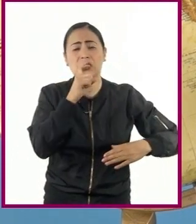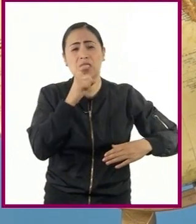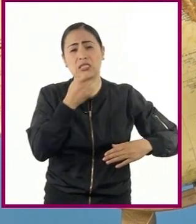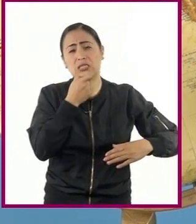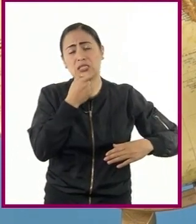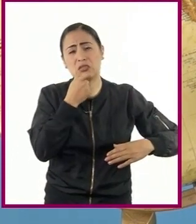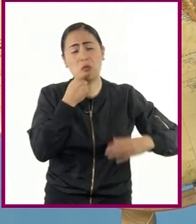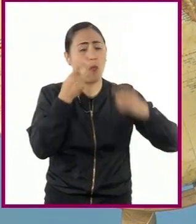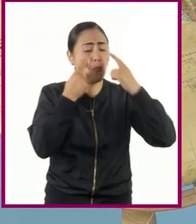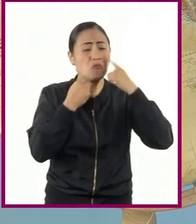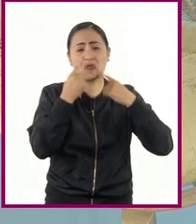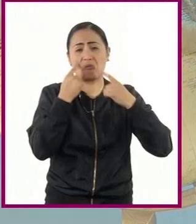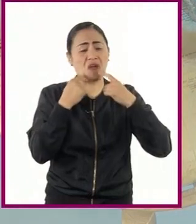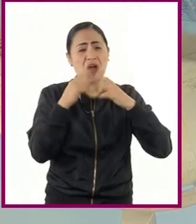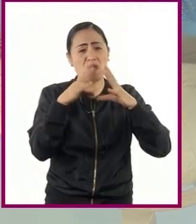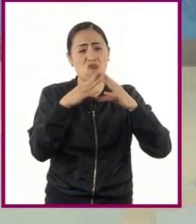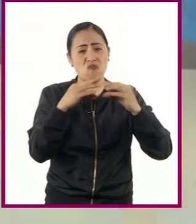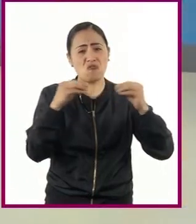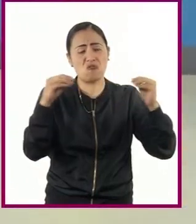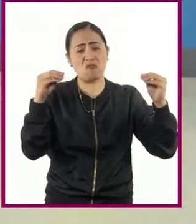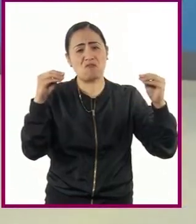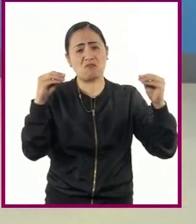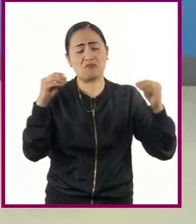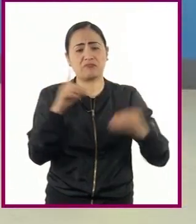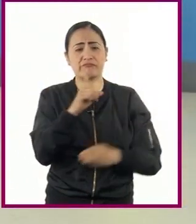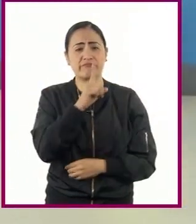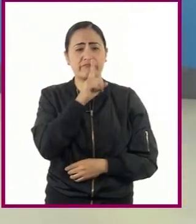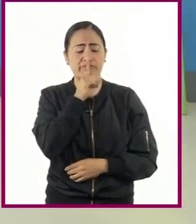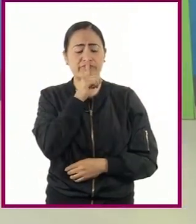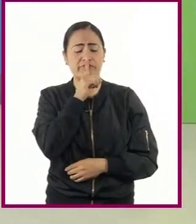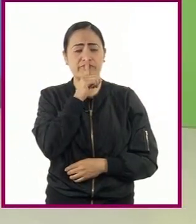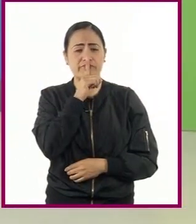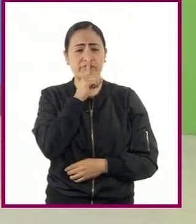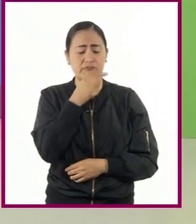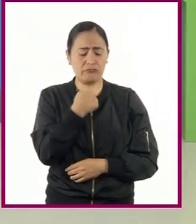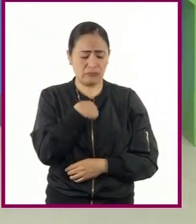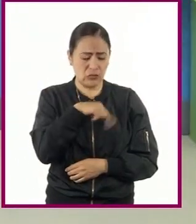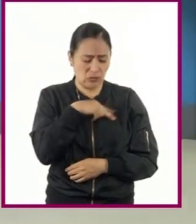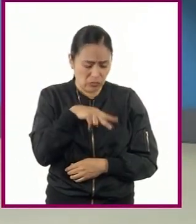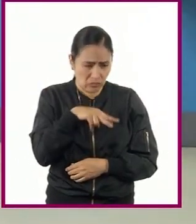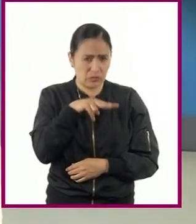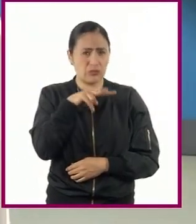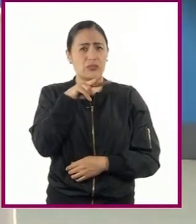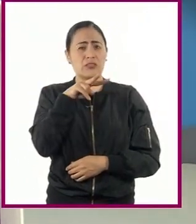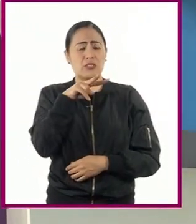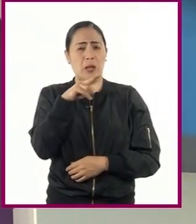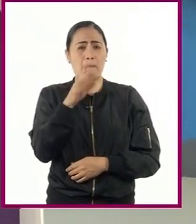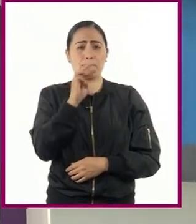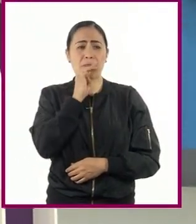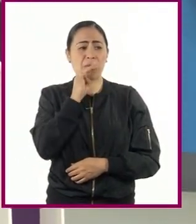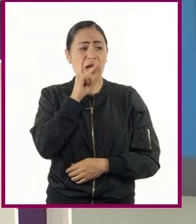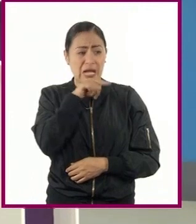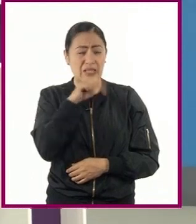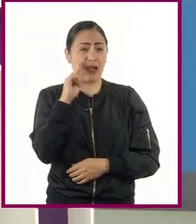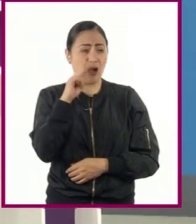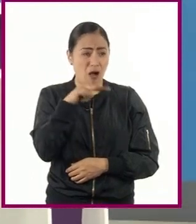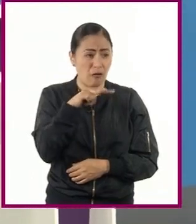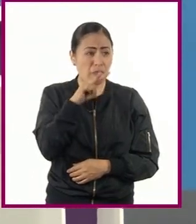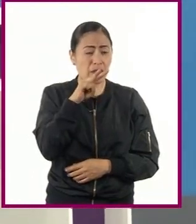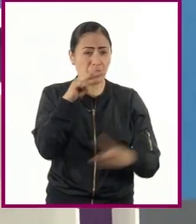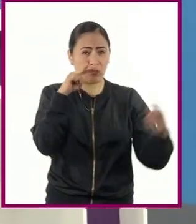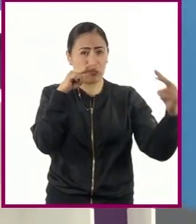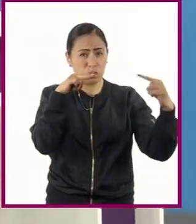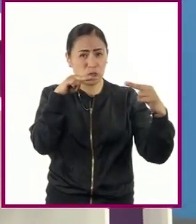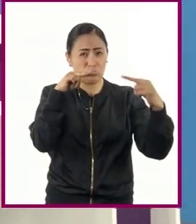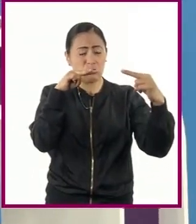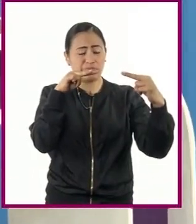llorar. El silencio. No podíamos levantar la vista. ni mirar a la madre, ni intercambiar